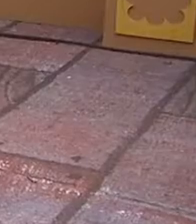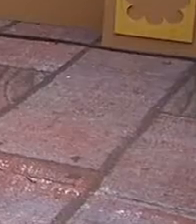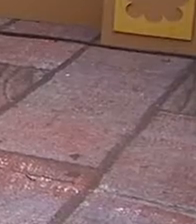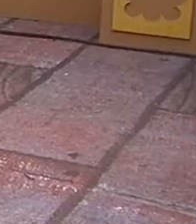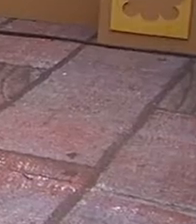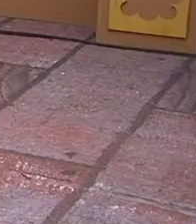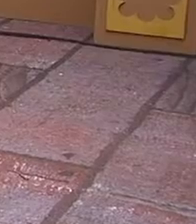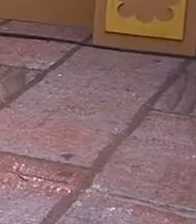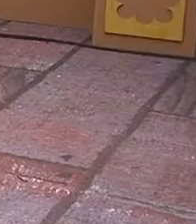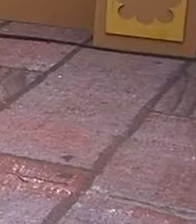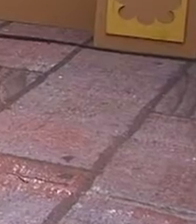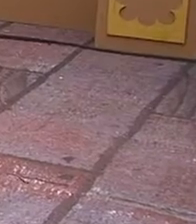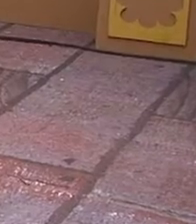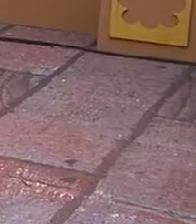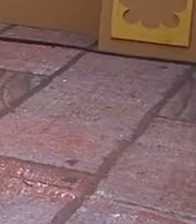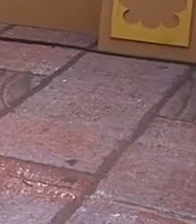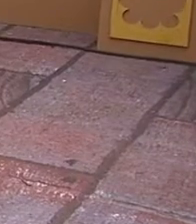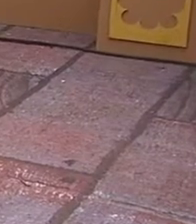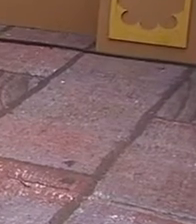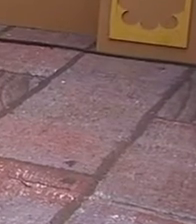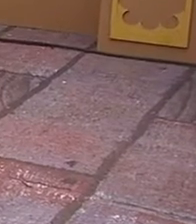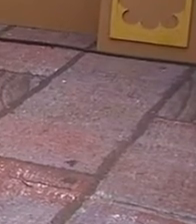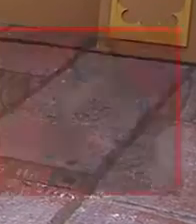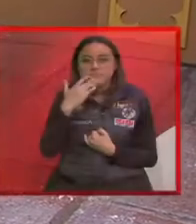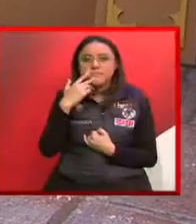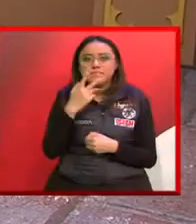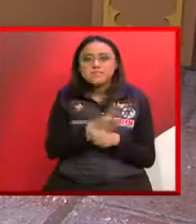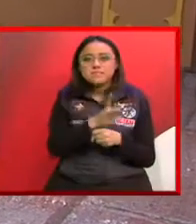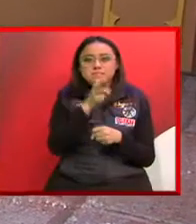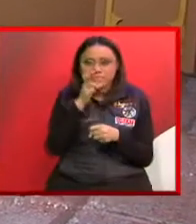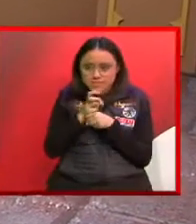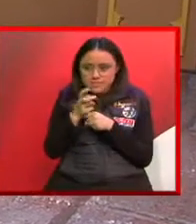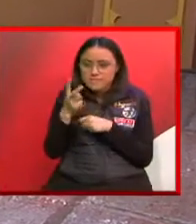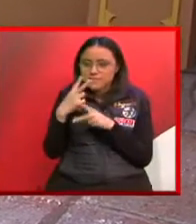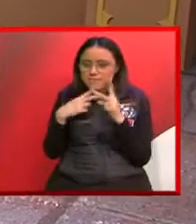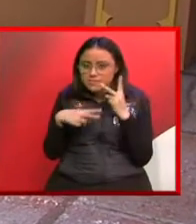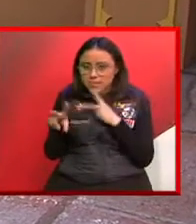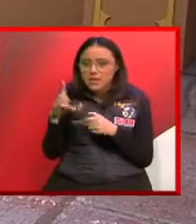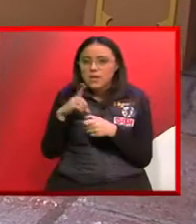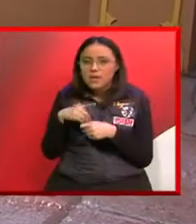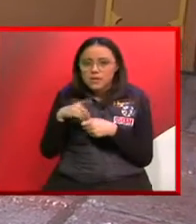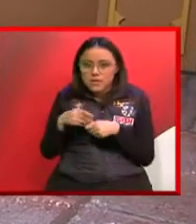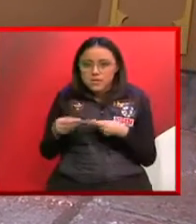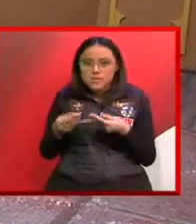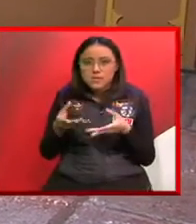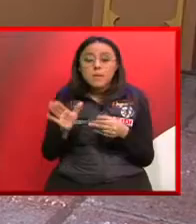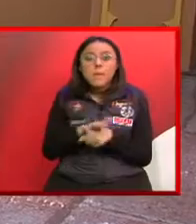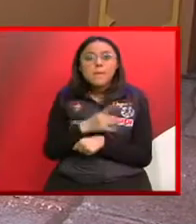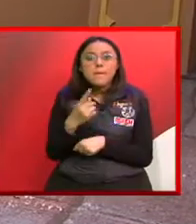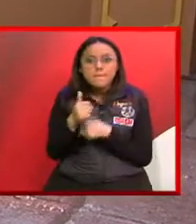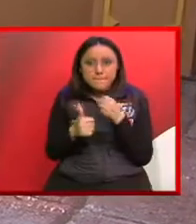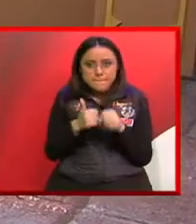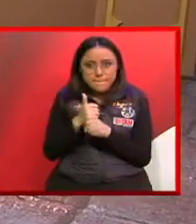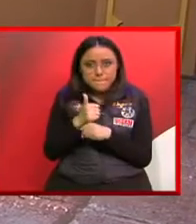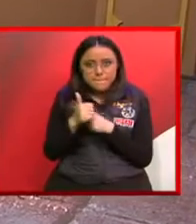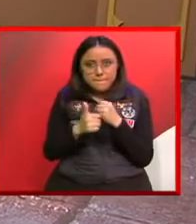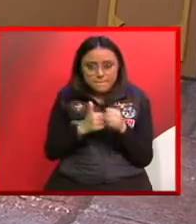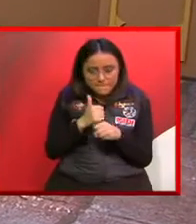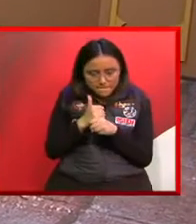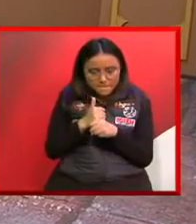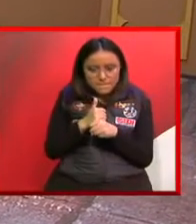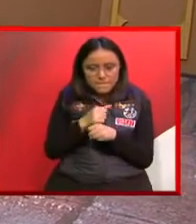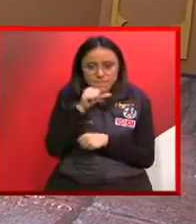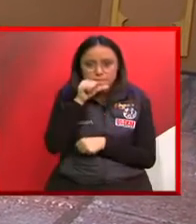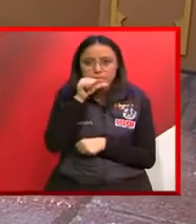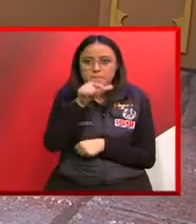el Juguetón, por supuesto. Y bueno, pues los estamos invitando a que vengan a donar, porque recuerden que este año la meta son